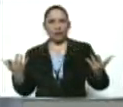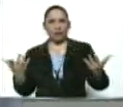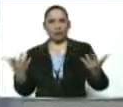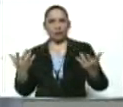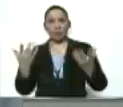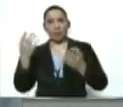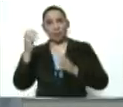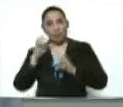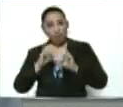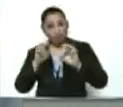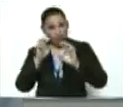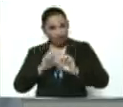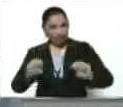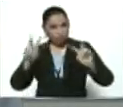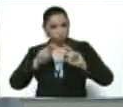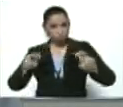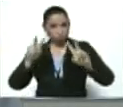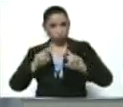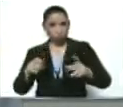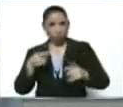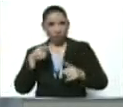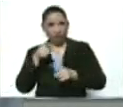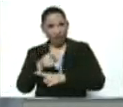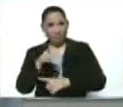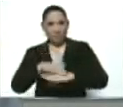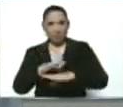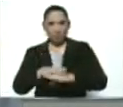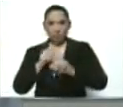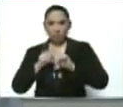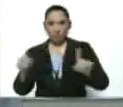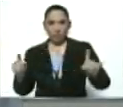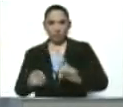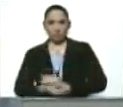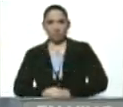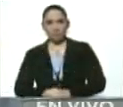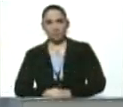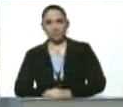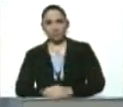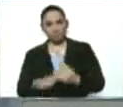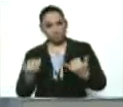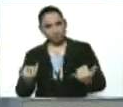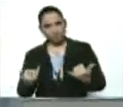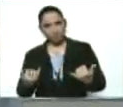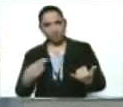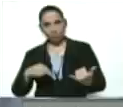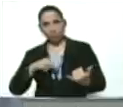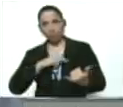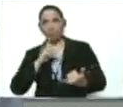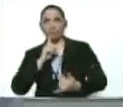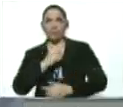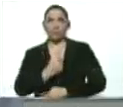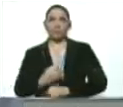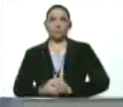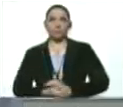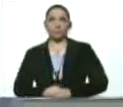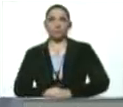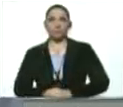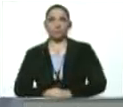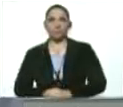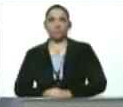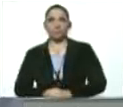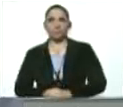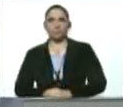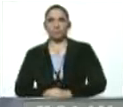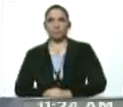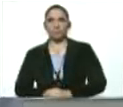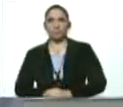estudiar y evaluar este hecho. A diferencia de eso, en este caso que estoy mencionando, y a